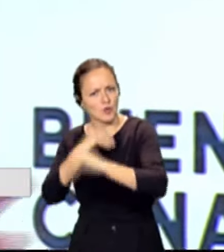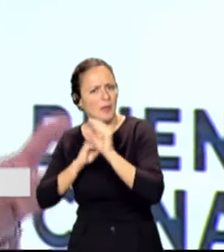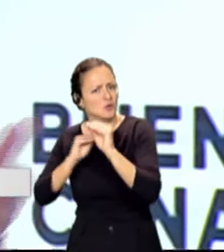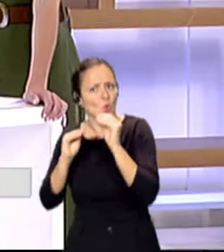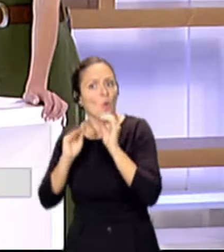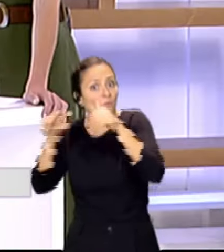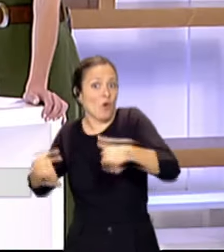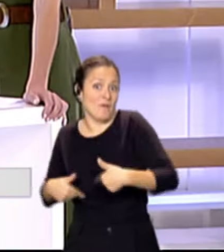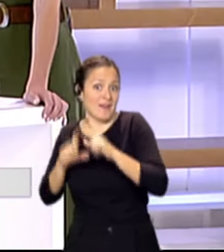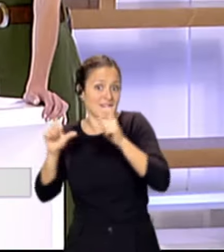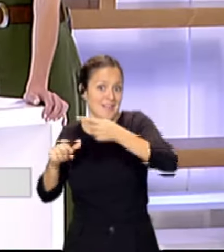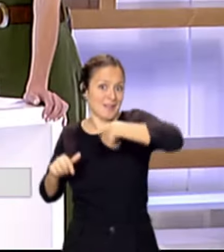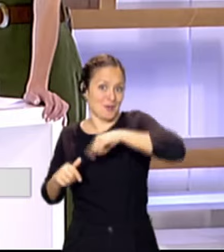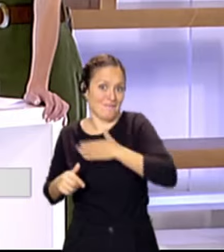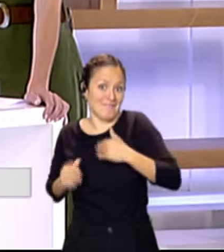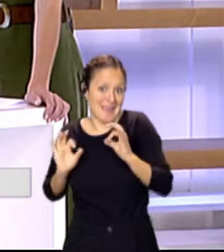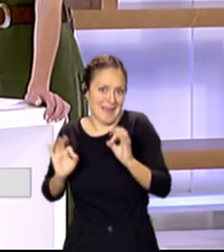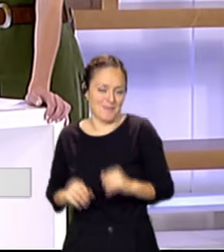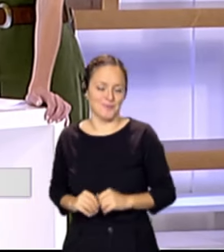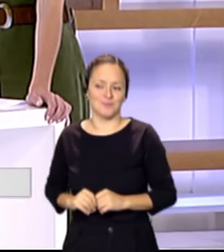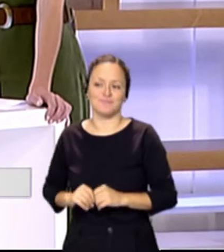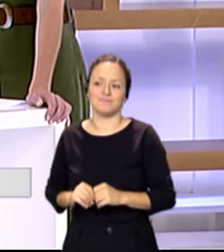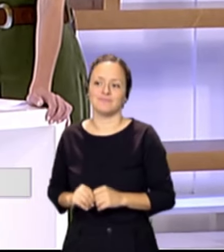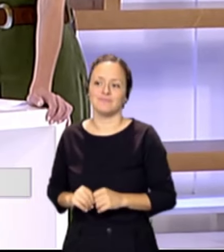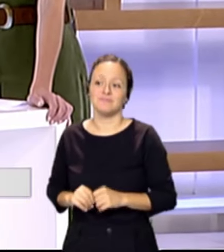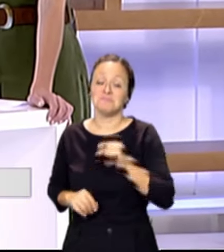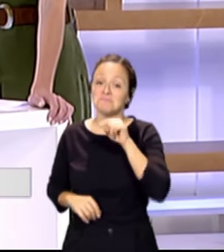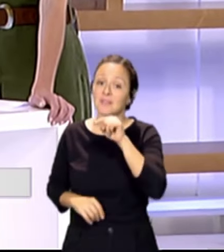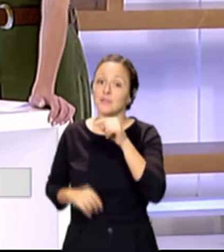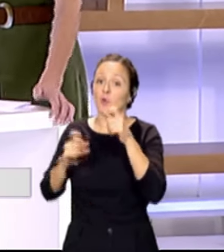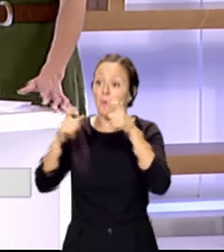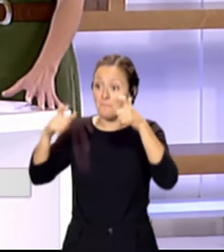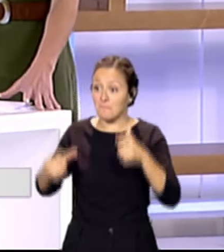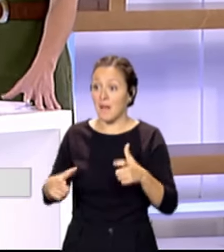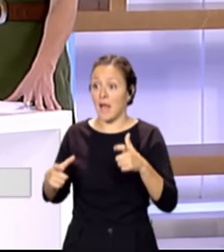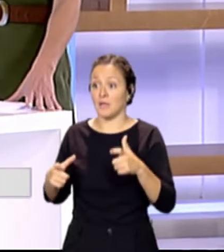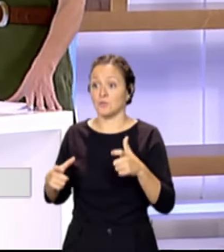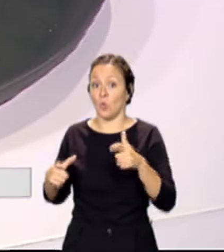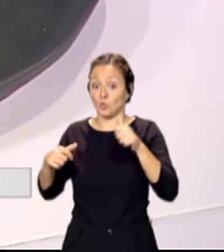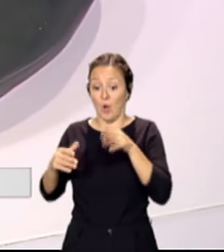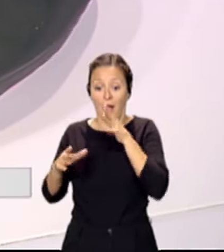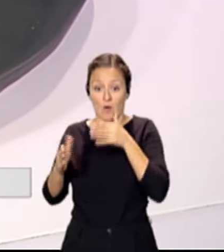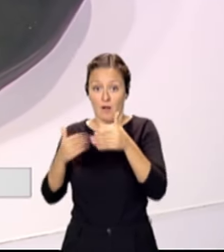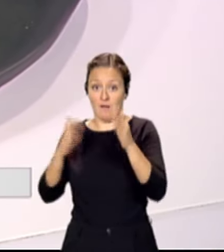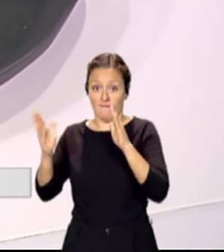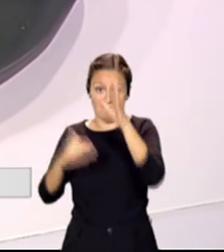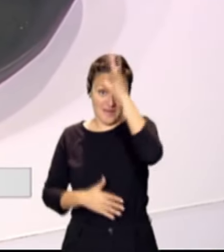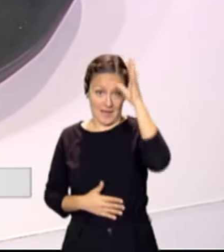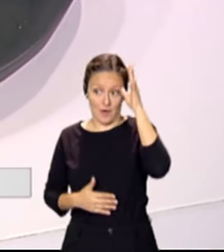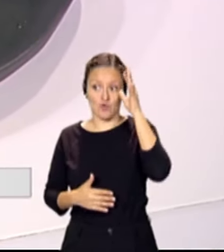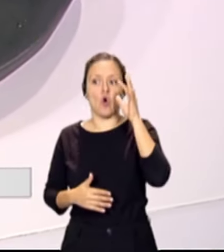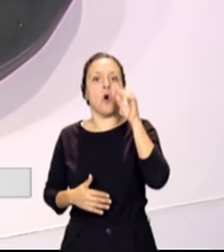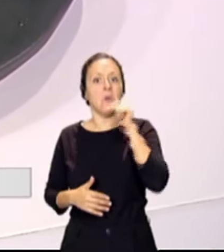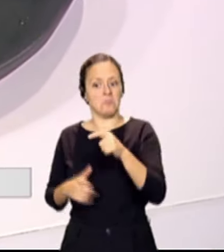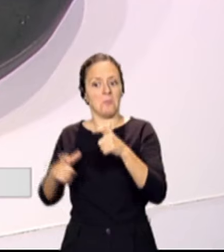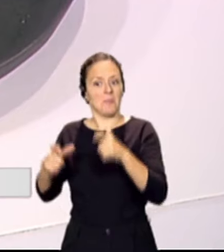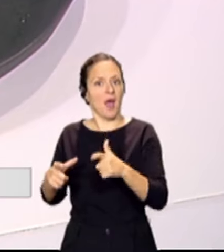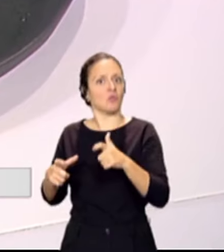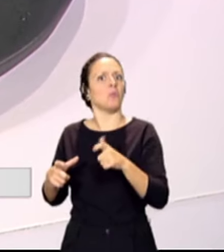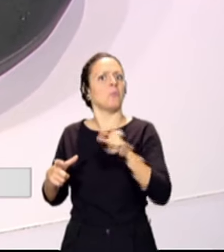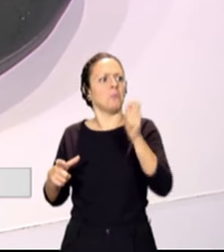entonces Bueno vamos trabajando en ese sentido este es uno de los platos que tenemos para para este verano el cual está pues causando